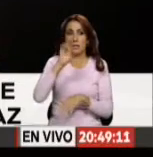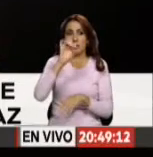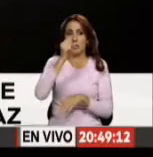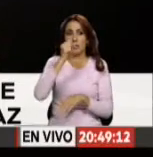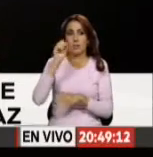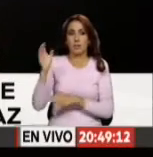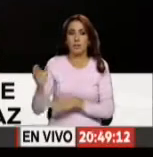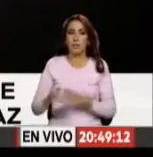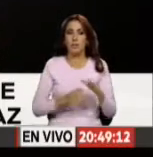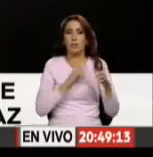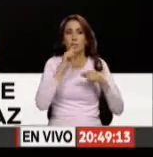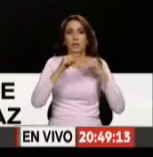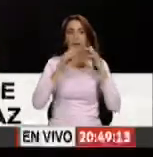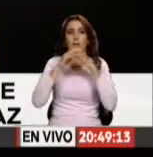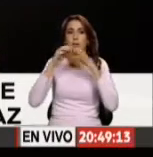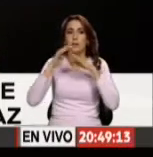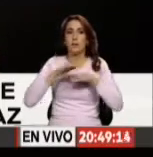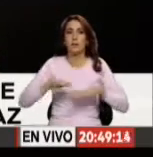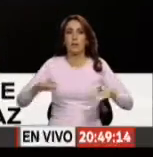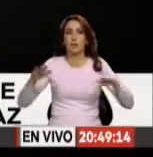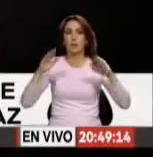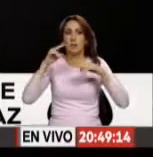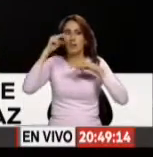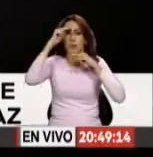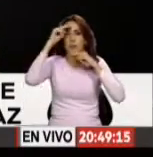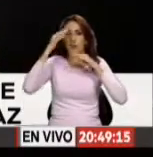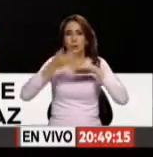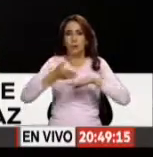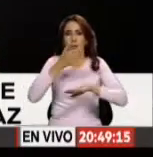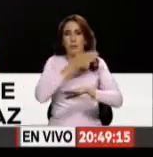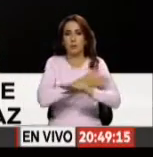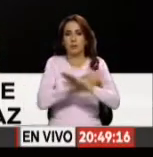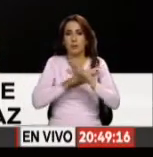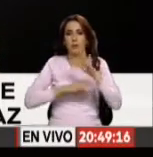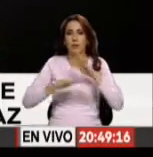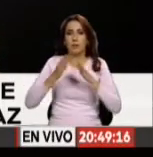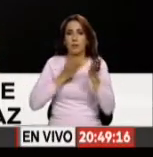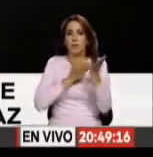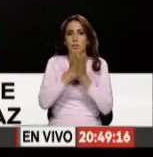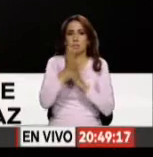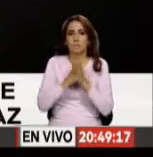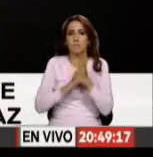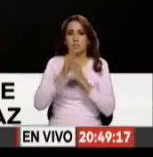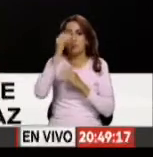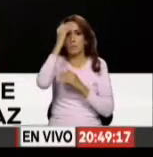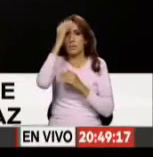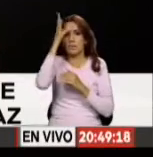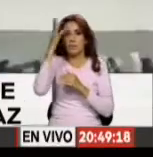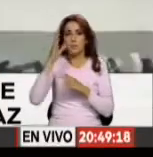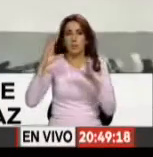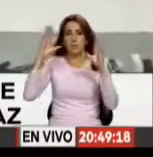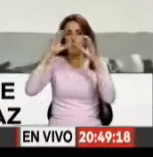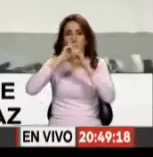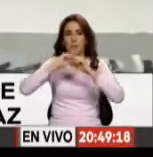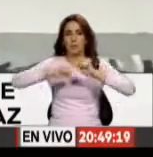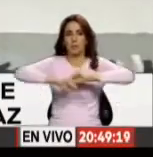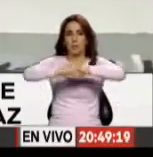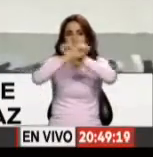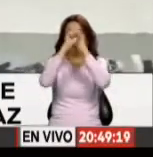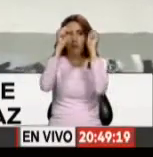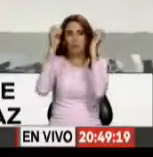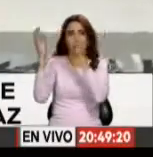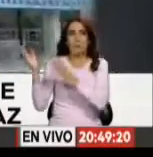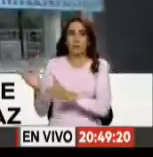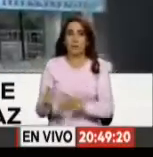un periodista venezolano-español, detenido por funcionarios del Servicio de Inteligencia esta madrugada. Su detención se